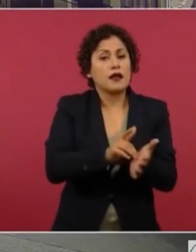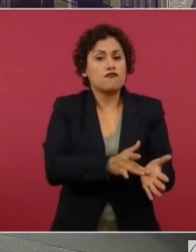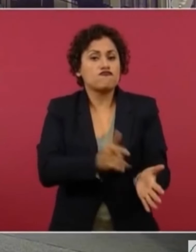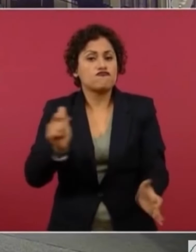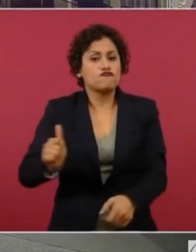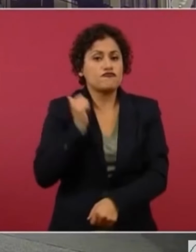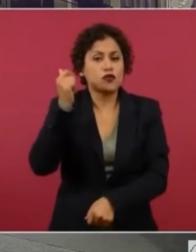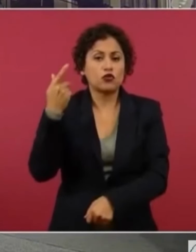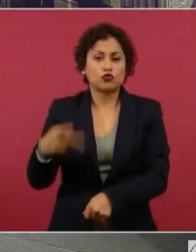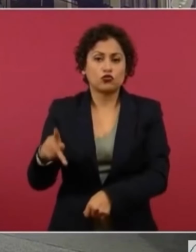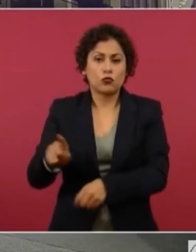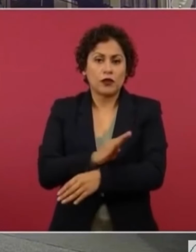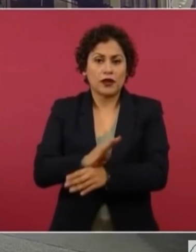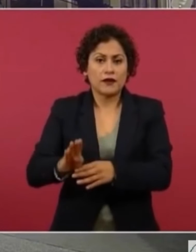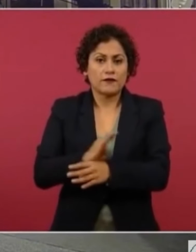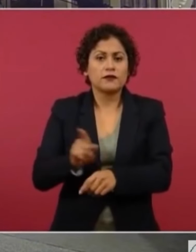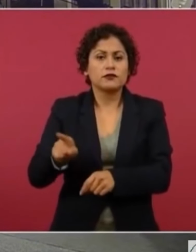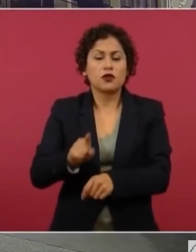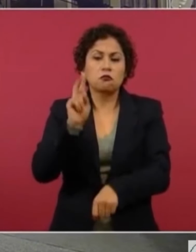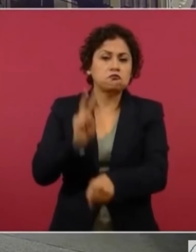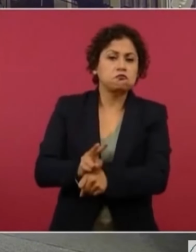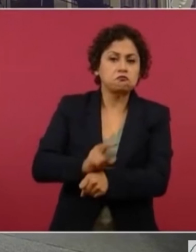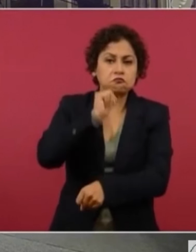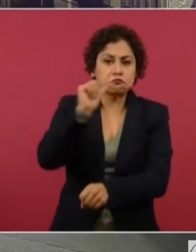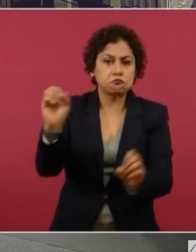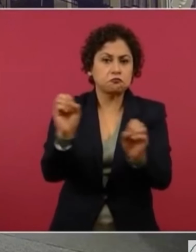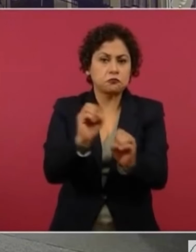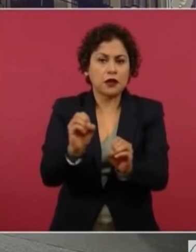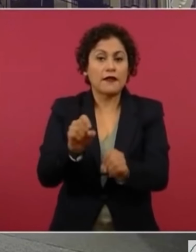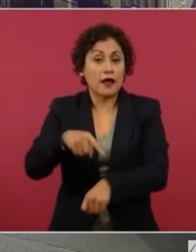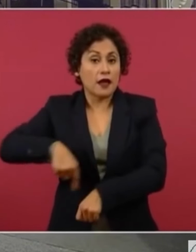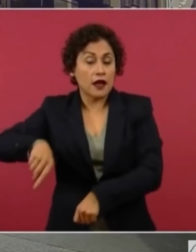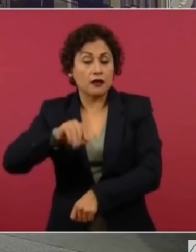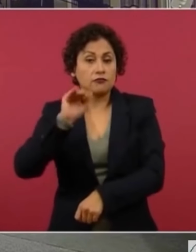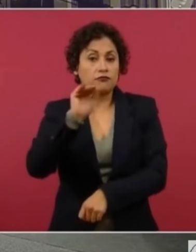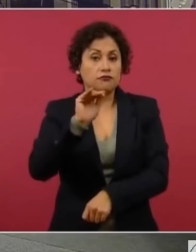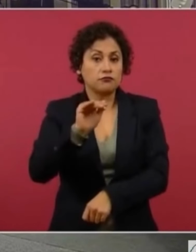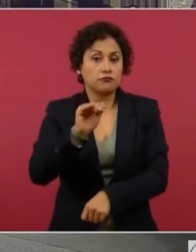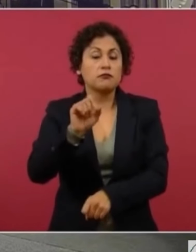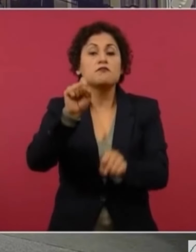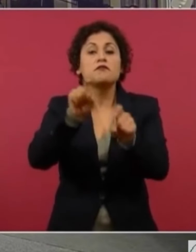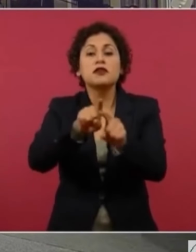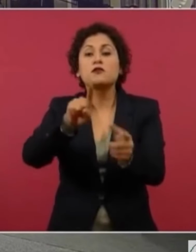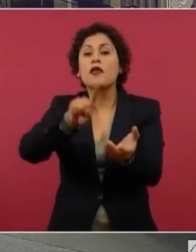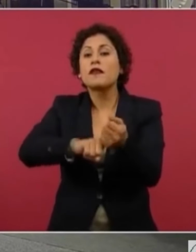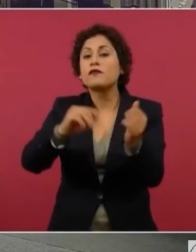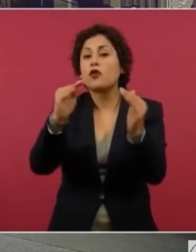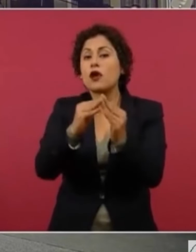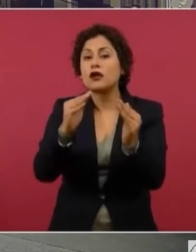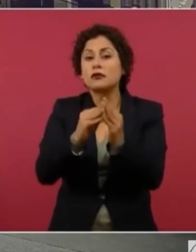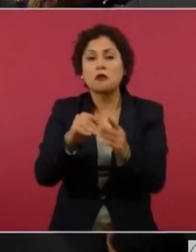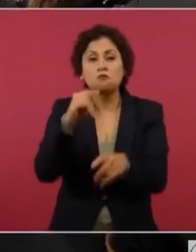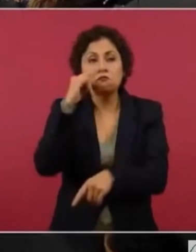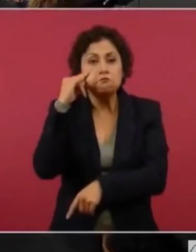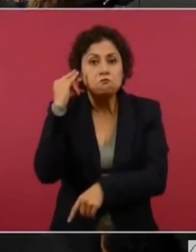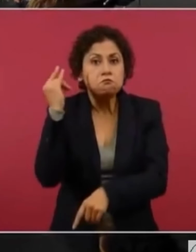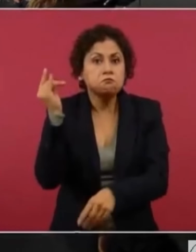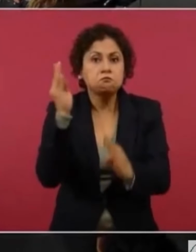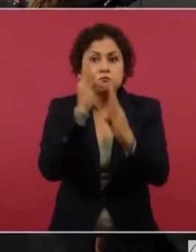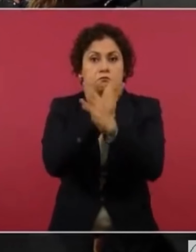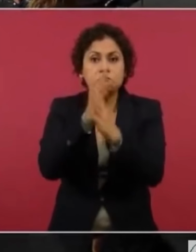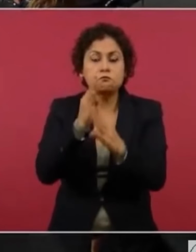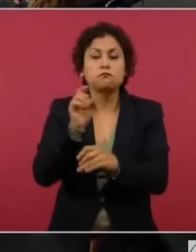su beneficio sin medida ni supervisión. Dicen, presidente, que en casa del herrero asadón de palo. Actualmente, dentro de la misma